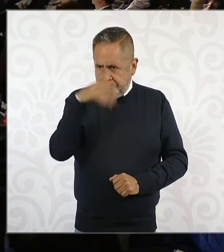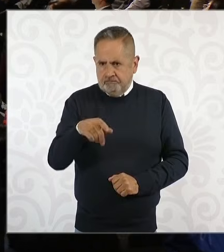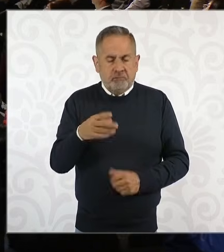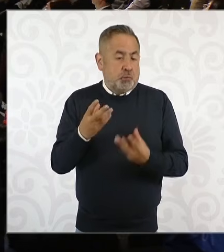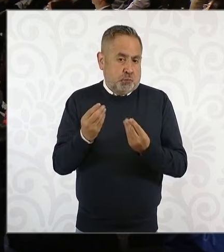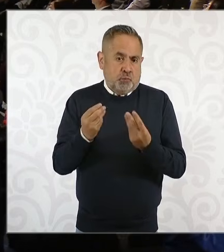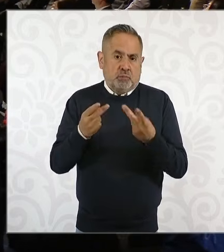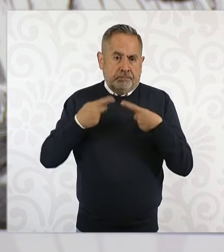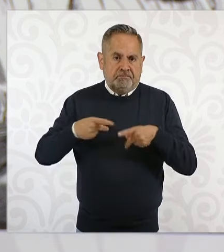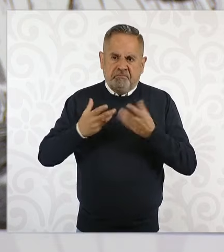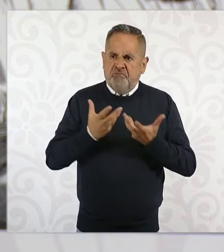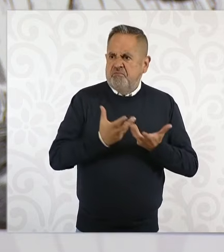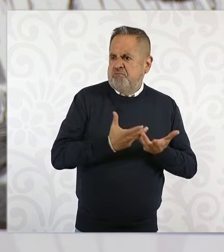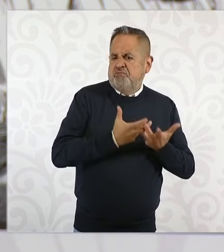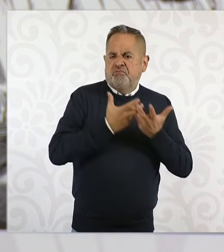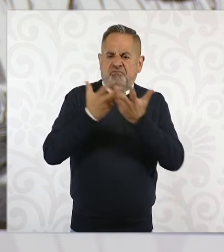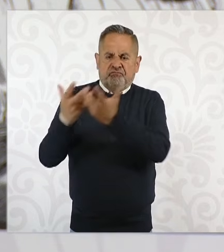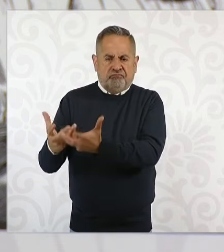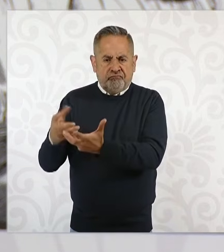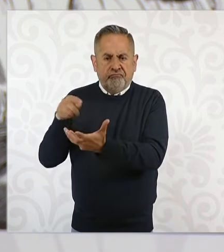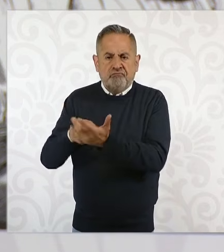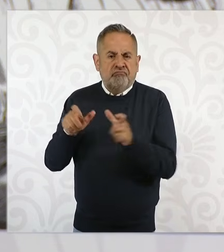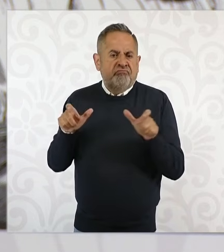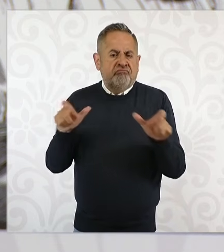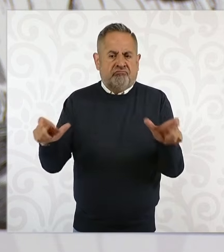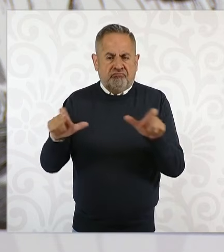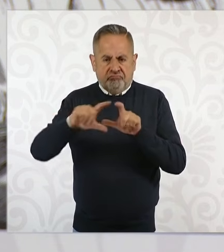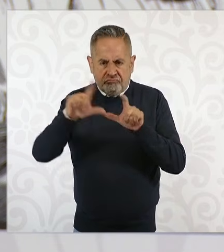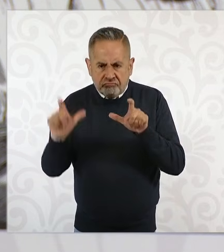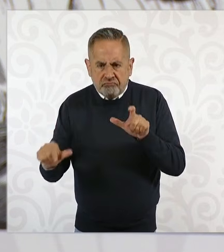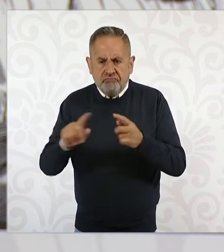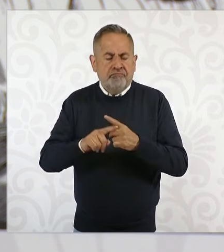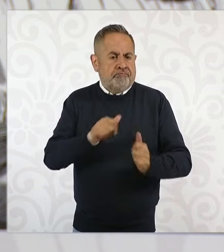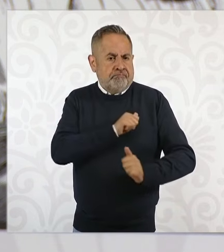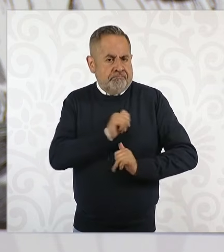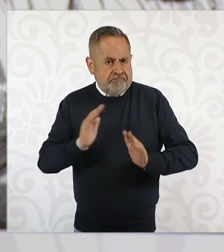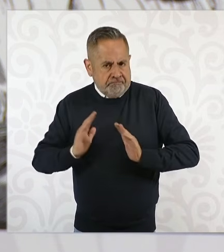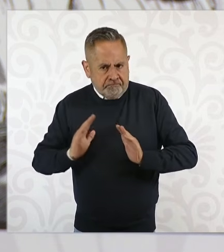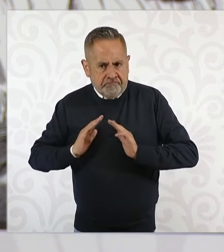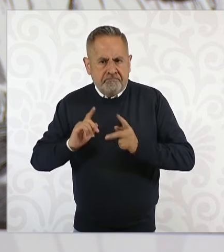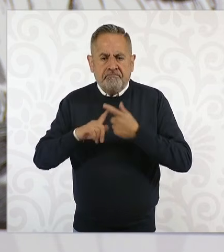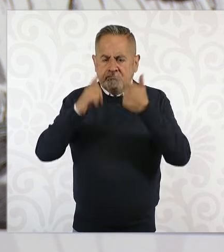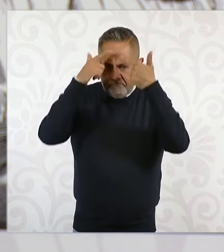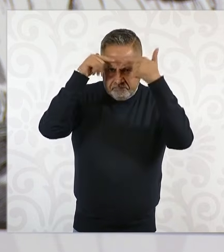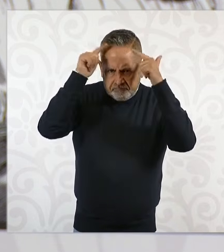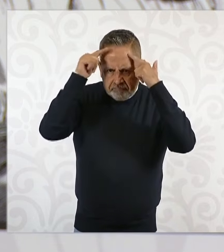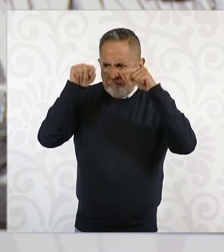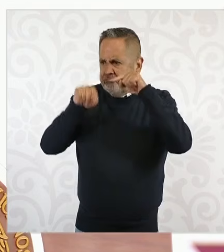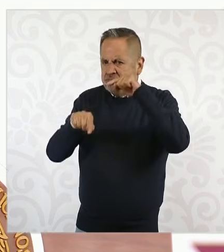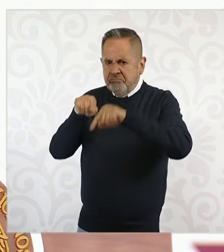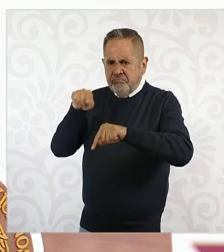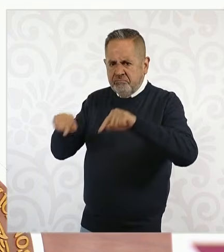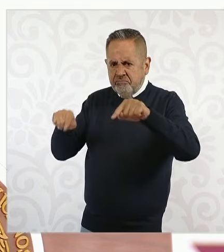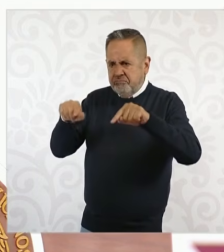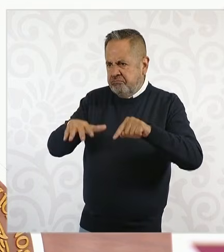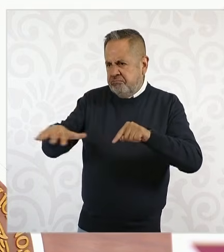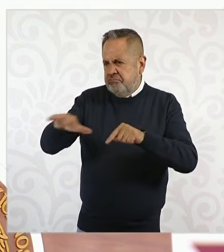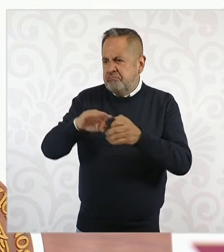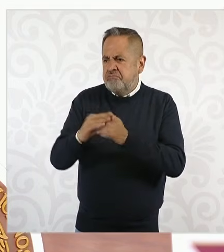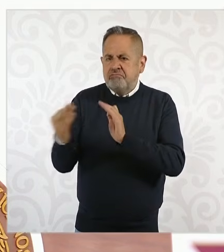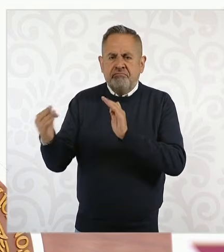importante de la Guardia Nacional de Defensa, Marina en la parte del